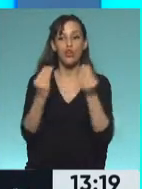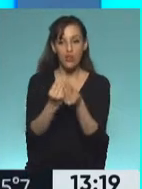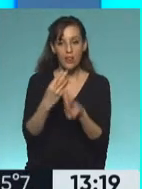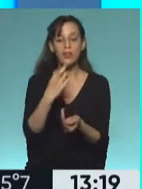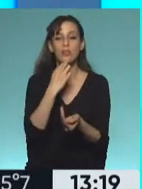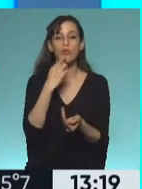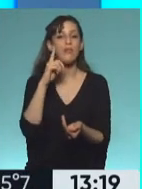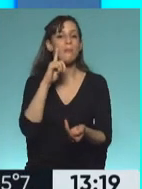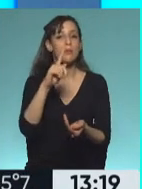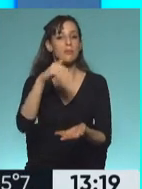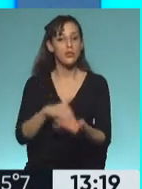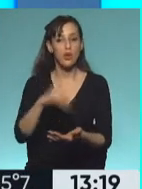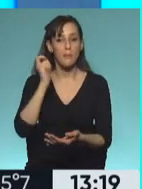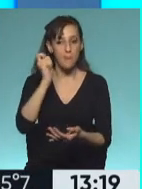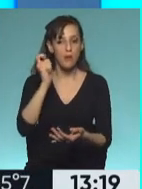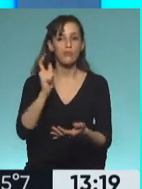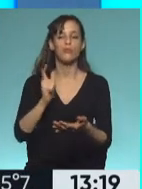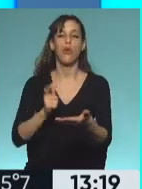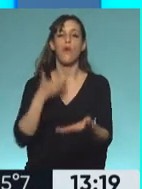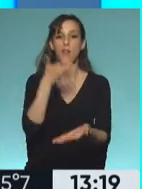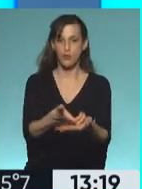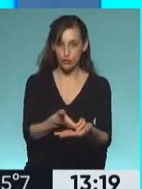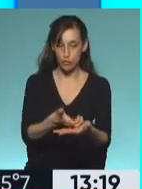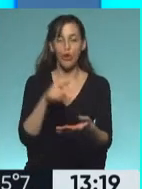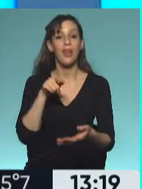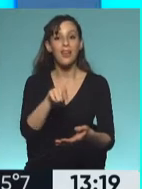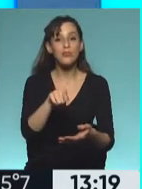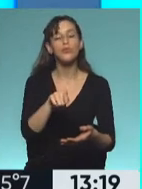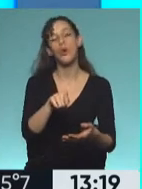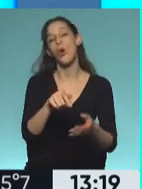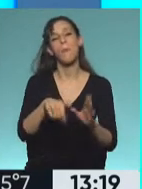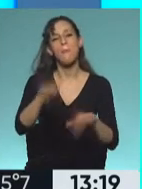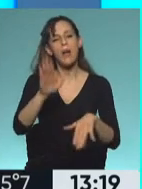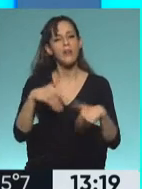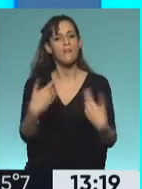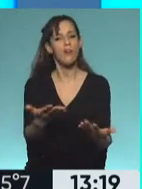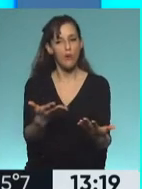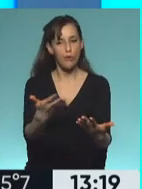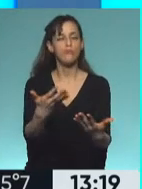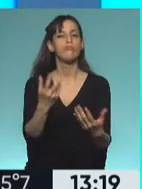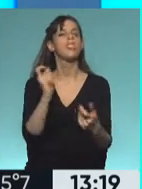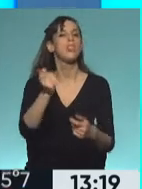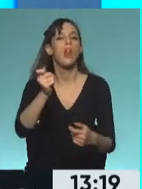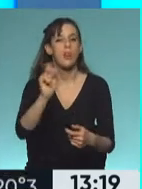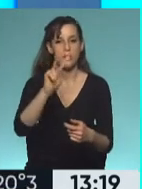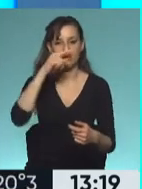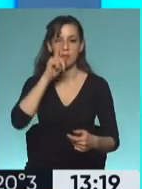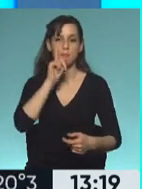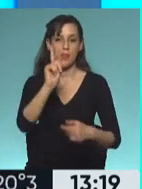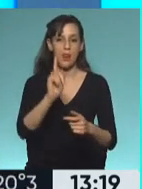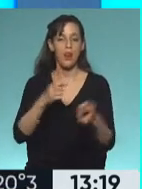mil millones de pesos esto favoreció aproximadamente 27 mil empresas con